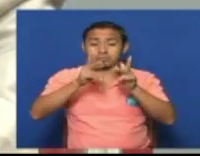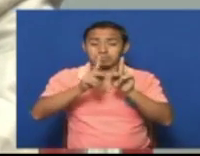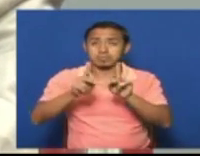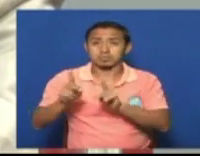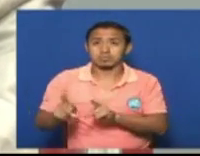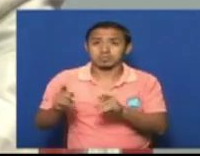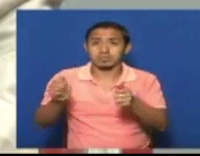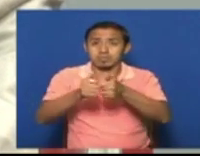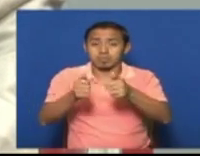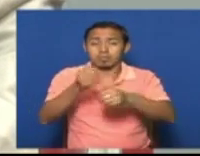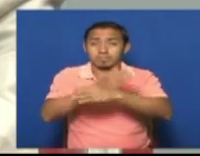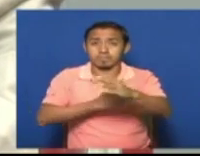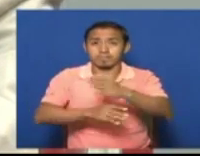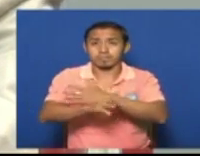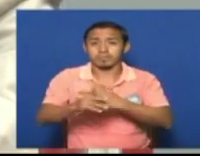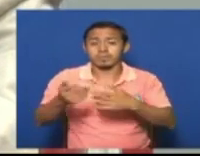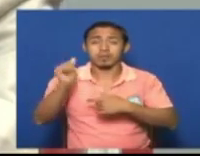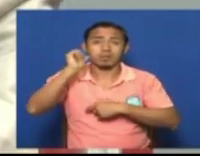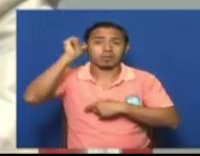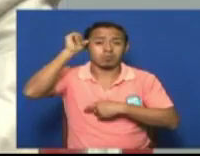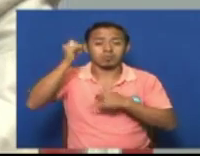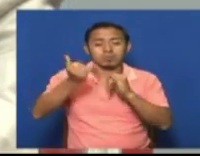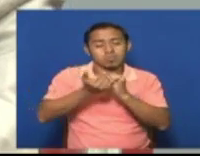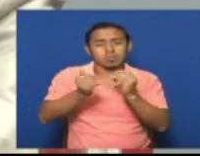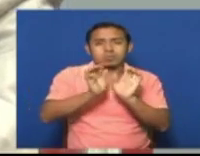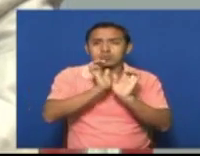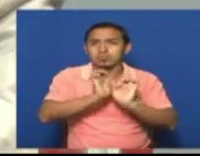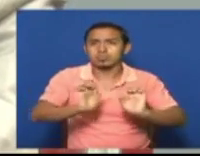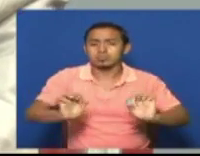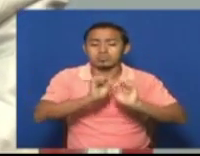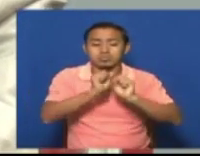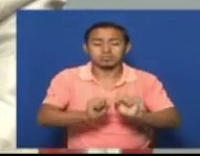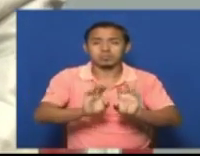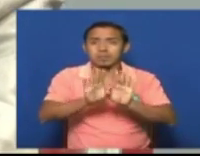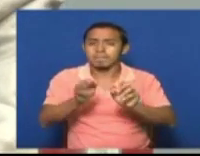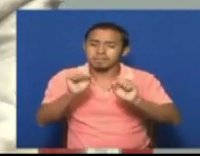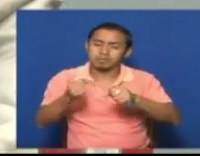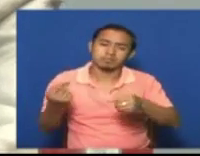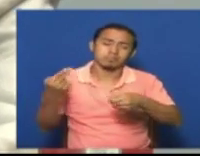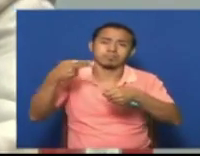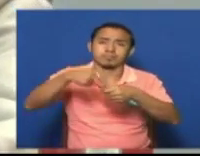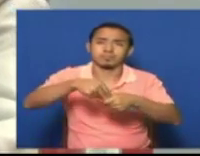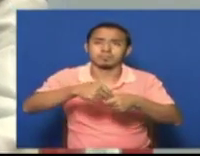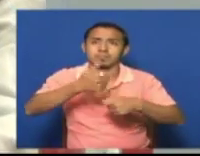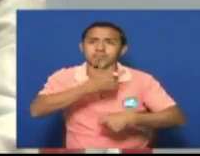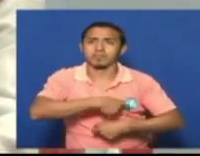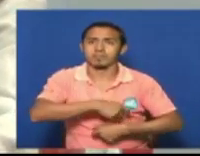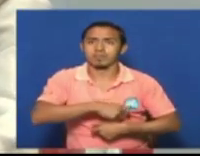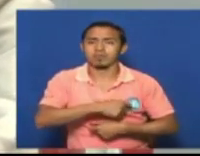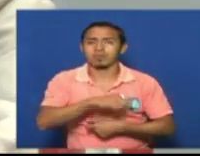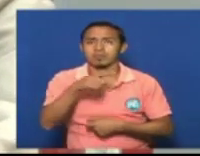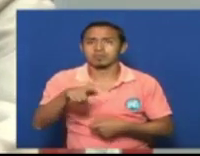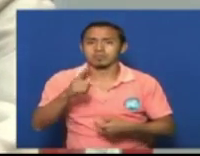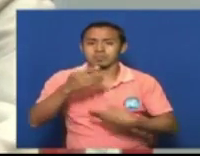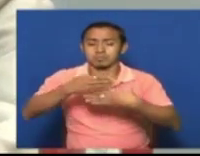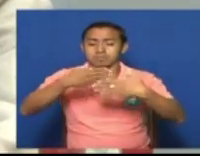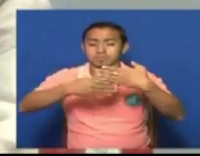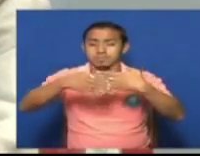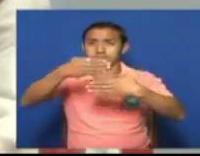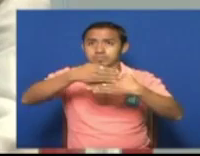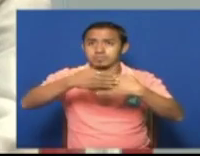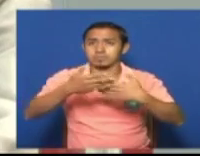y también a los niños ya las niñas con discapacidad para integrarlas a la escuela estamos construyendo en el país